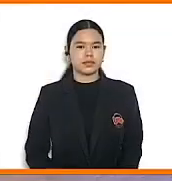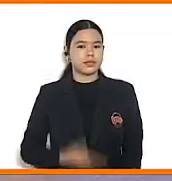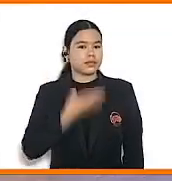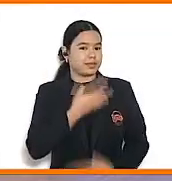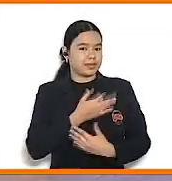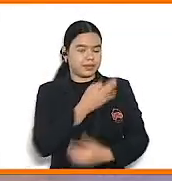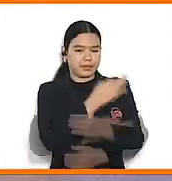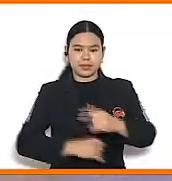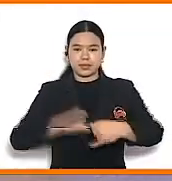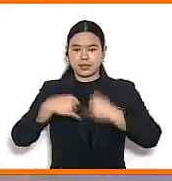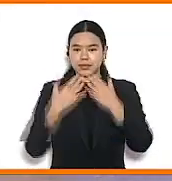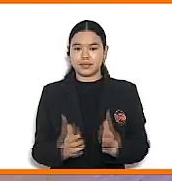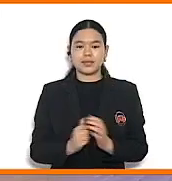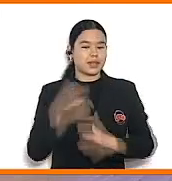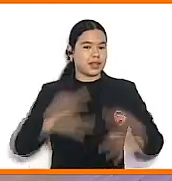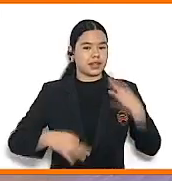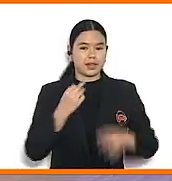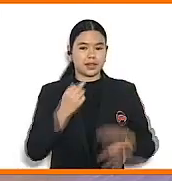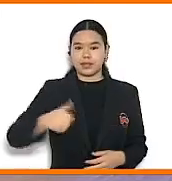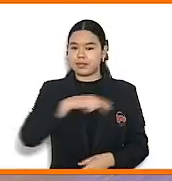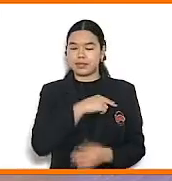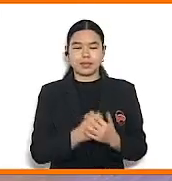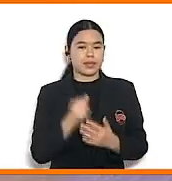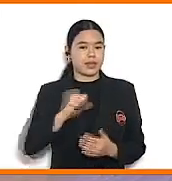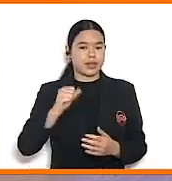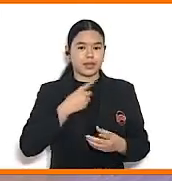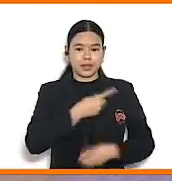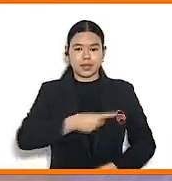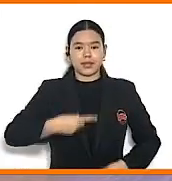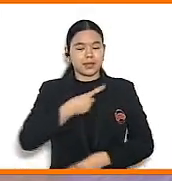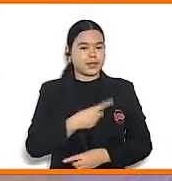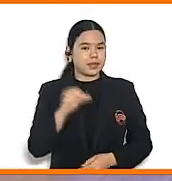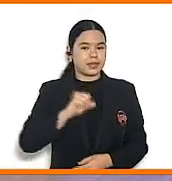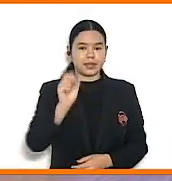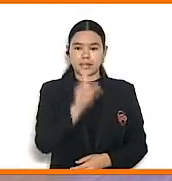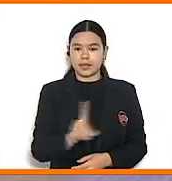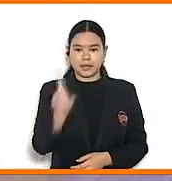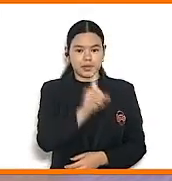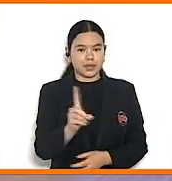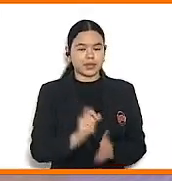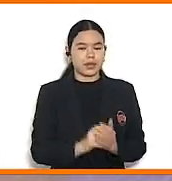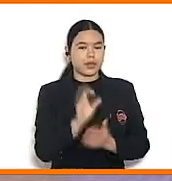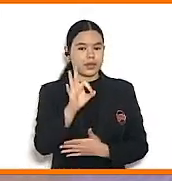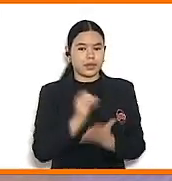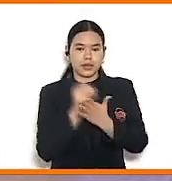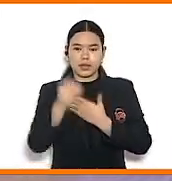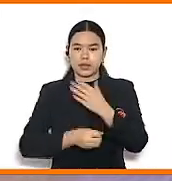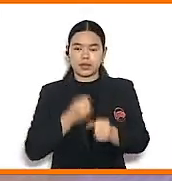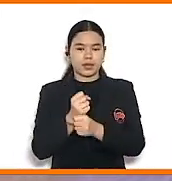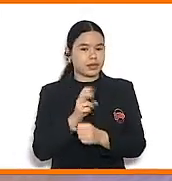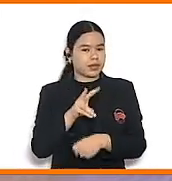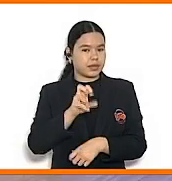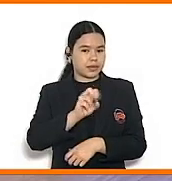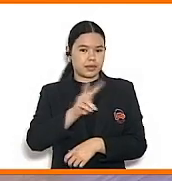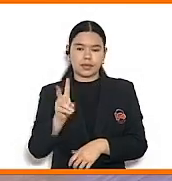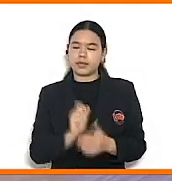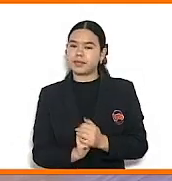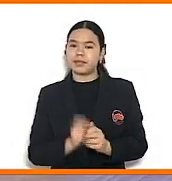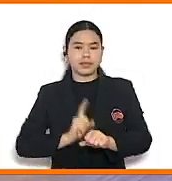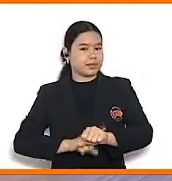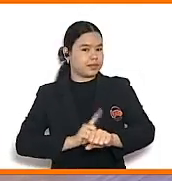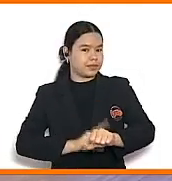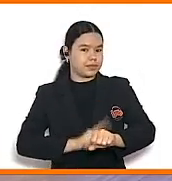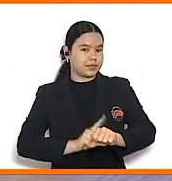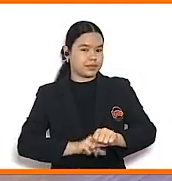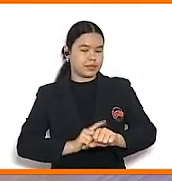buenas tardes, queridos jugadores. Qué alegría es para nosotras poderles llevar la diversión el día de hoy, domingo 9 de octubre del año 2022. Cuando reloj